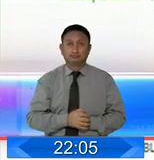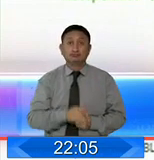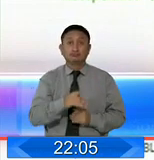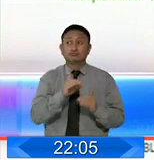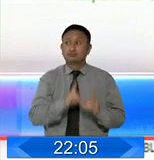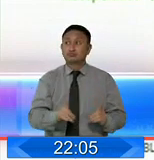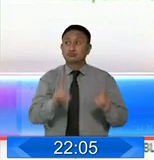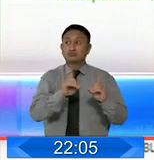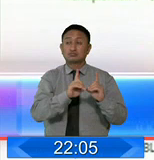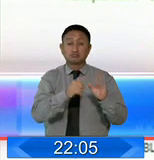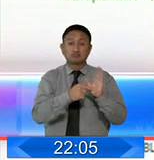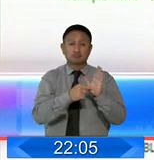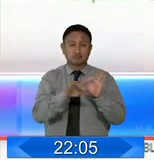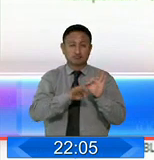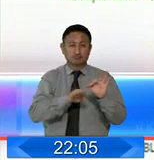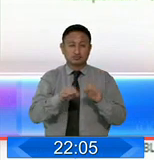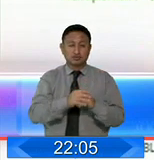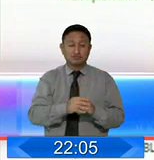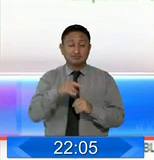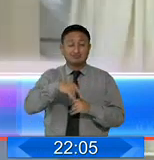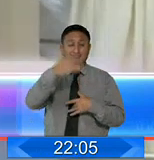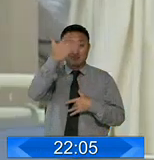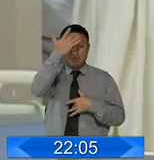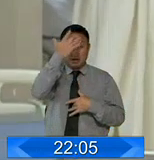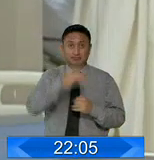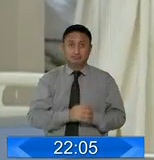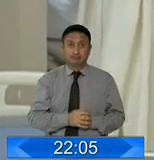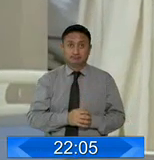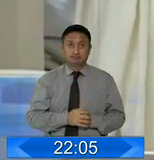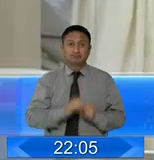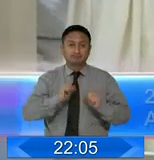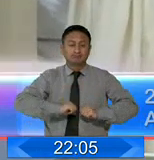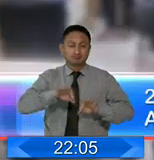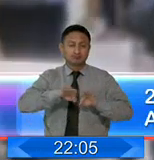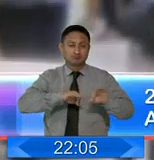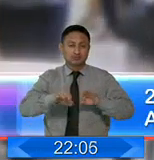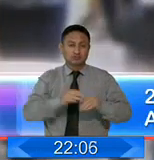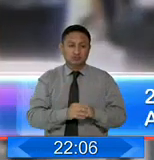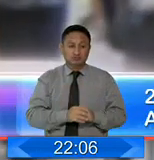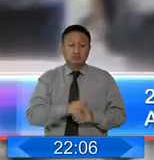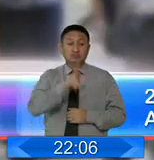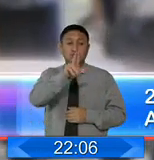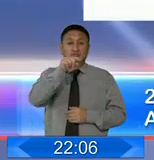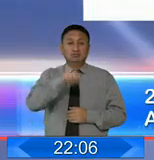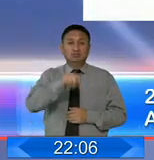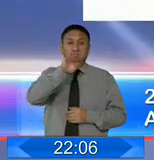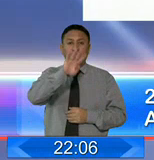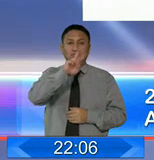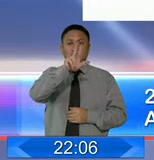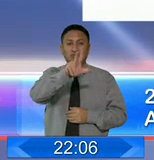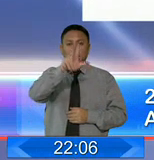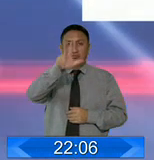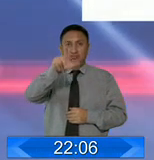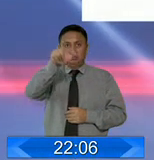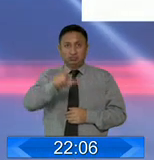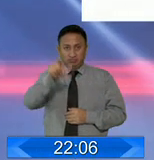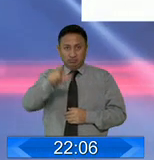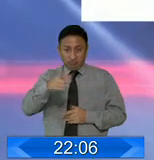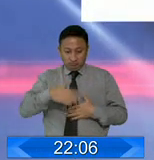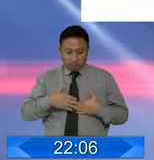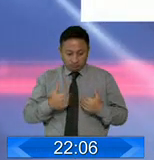que se refieren exclusivamente a esta enfermedad así también mencionó que hay tres mil 433 pacientes